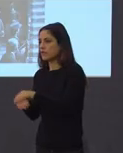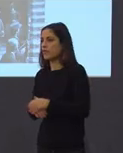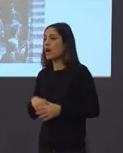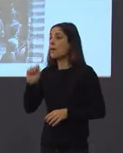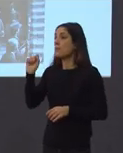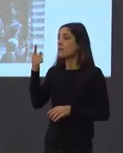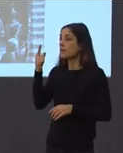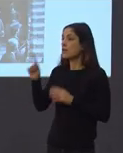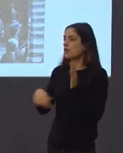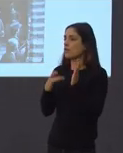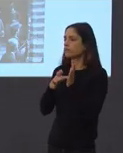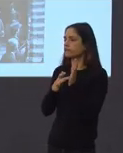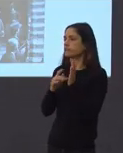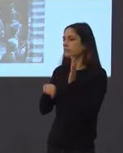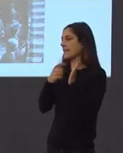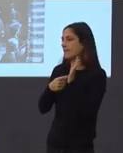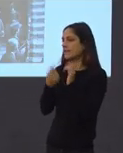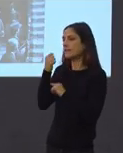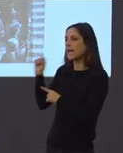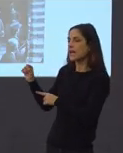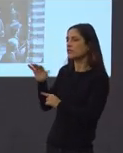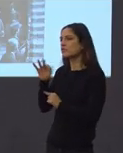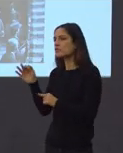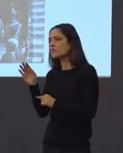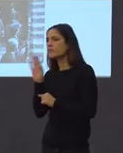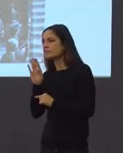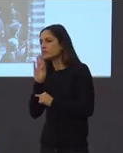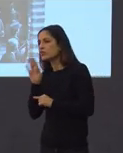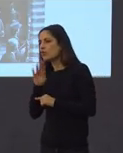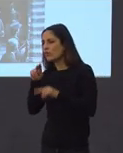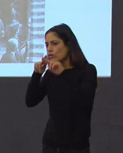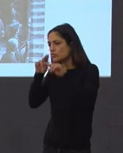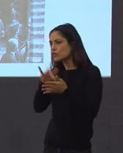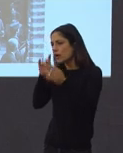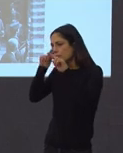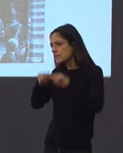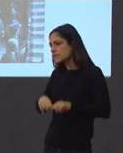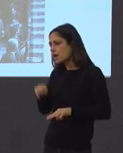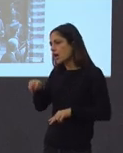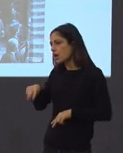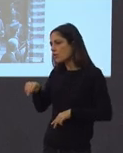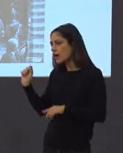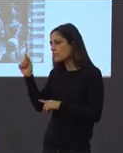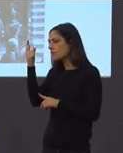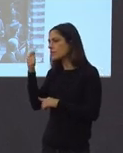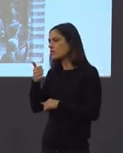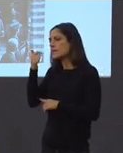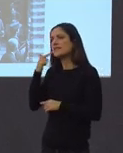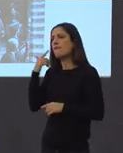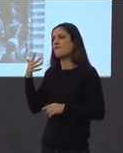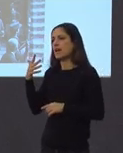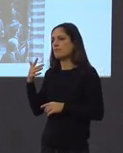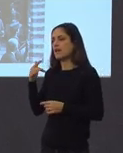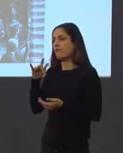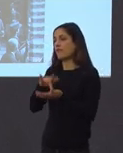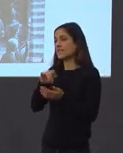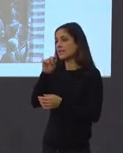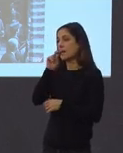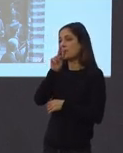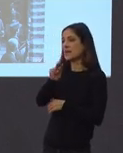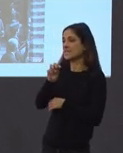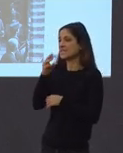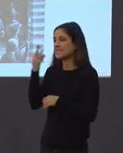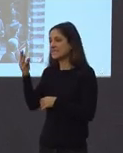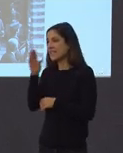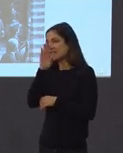delitos e faltas nunca investigados da monarquía. O primeiro é o máis conhecido, polo 23F,